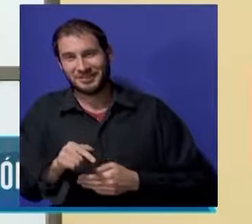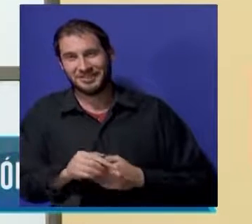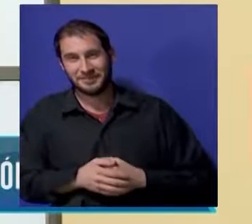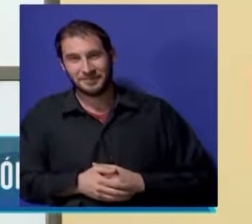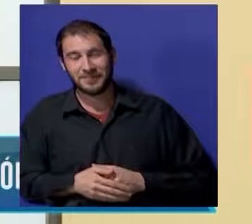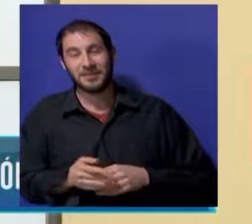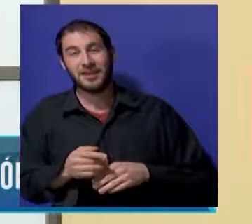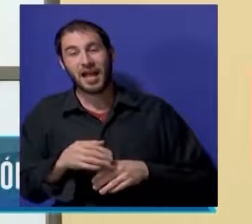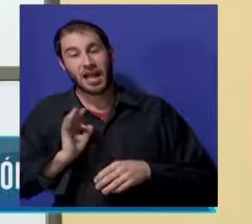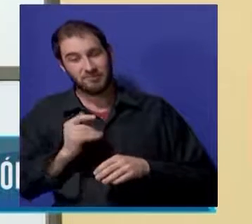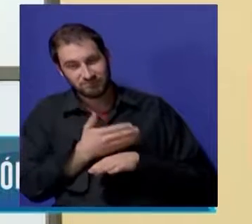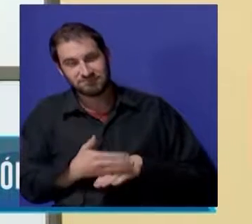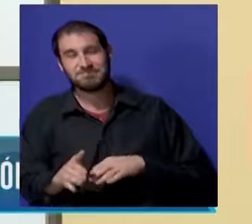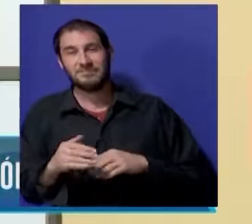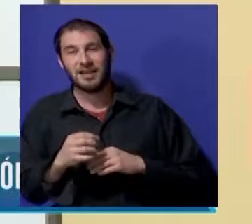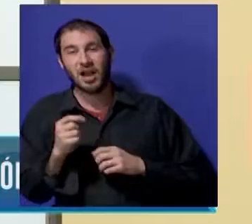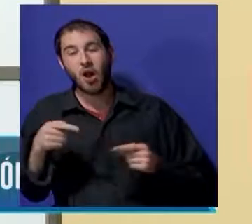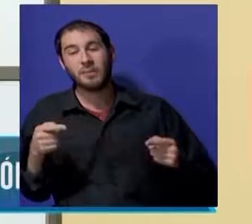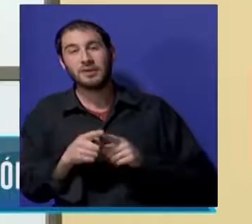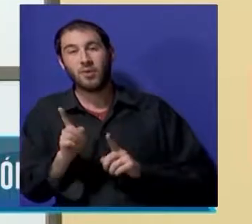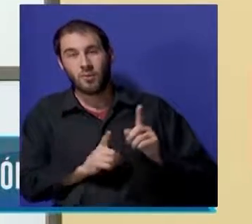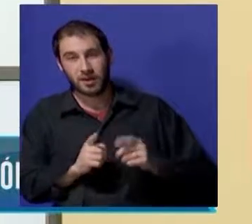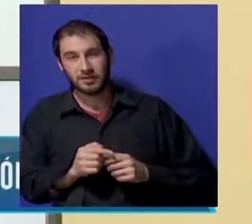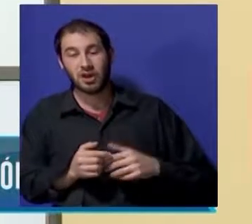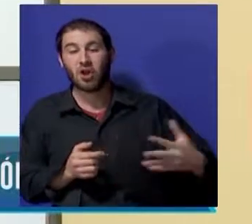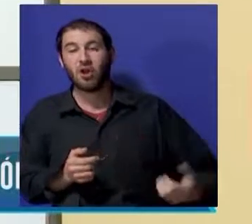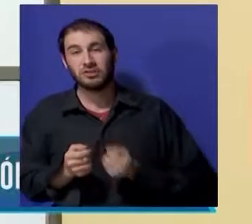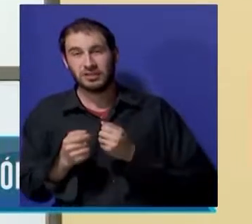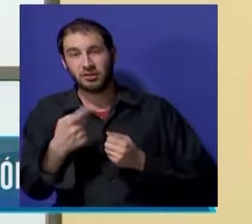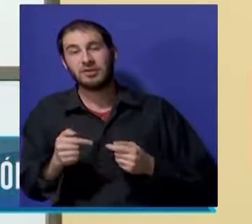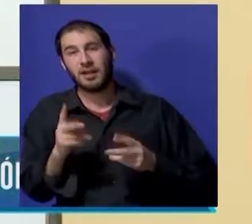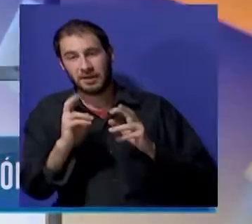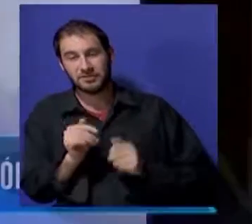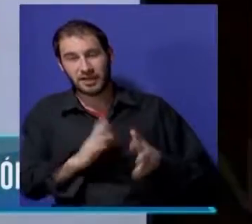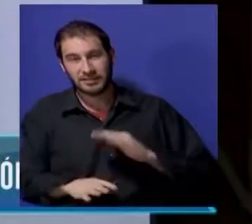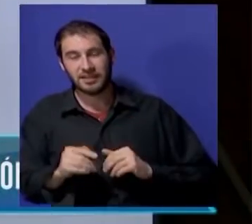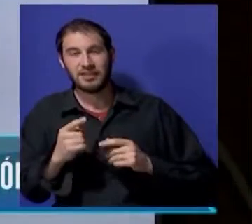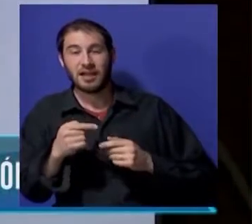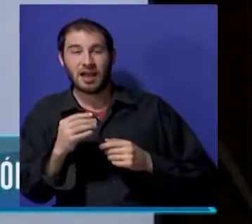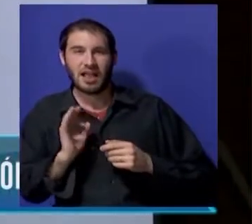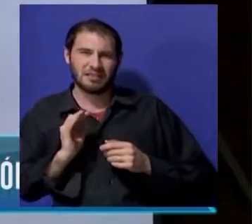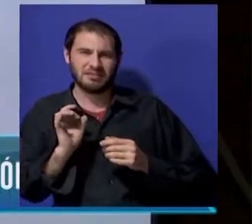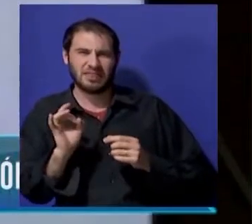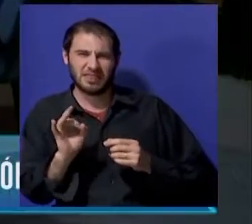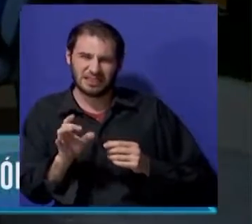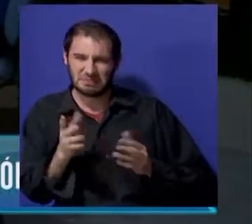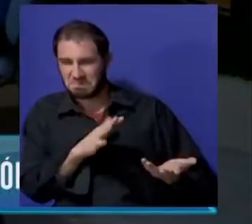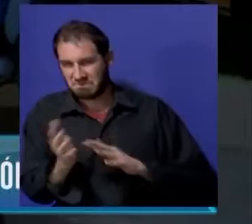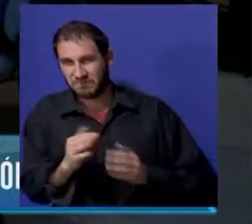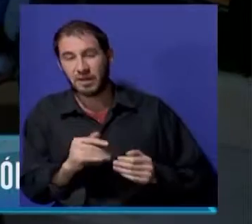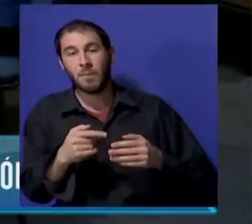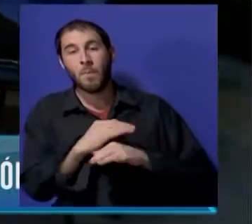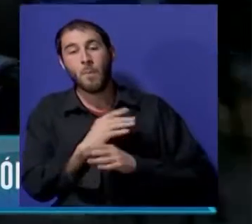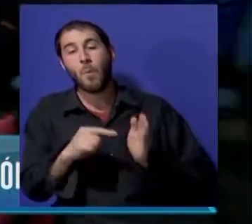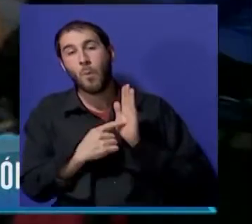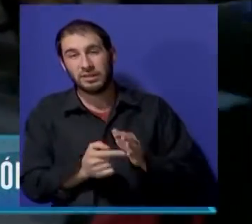continuar durante todo el año con el objetivo de llegar a un resultado de la investigación sobre fines de año que se va a publicar tanto a